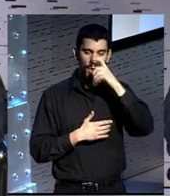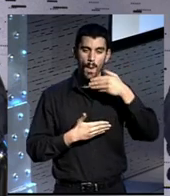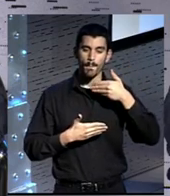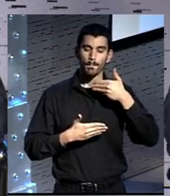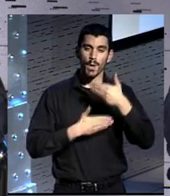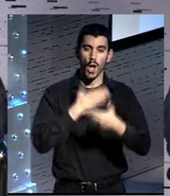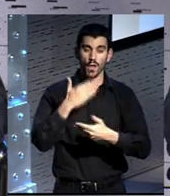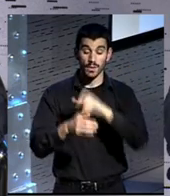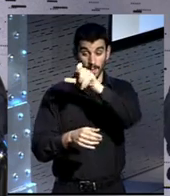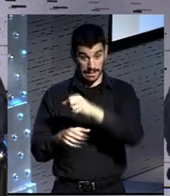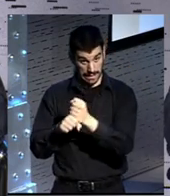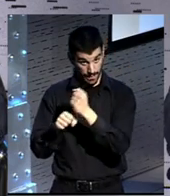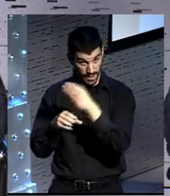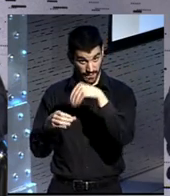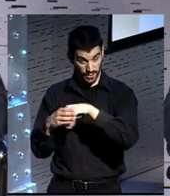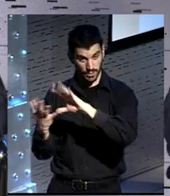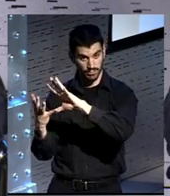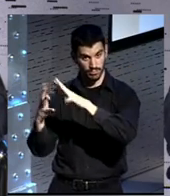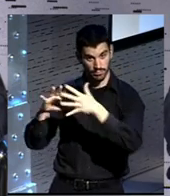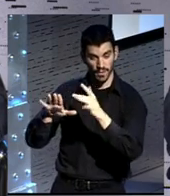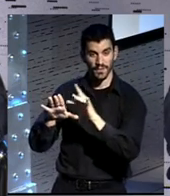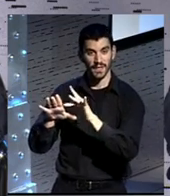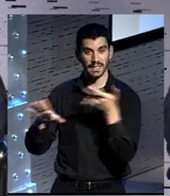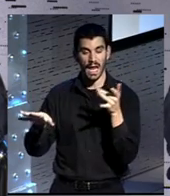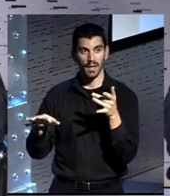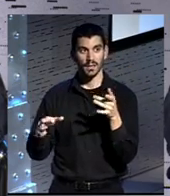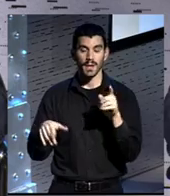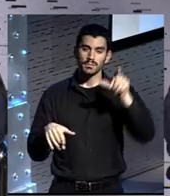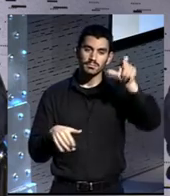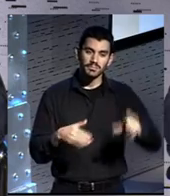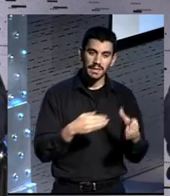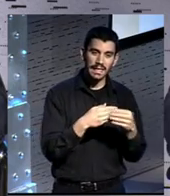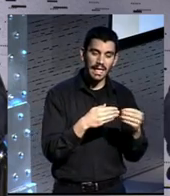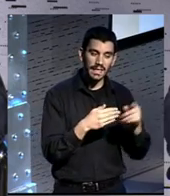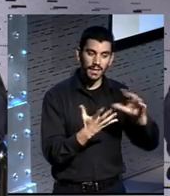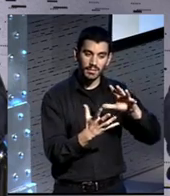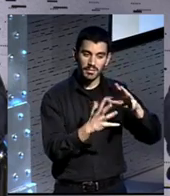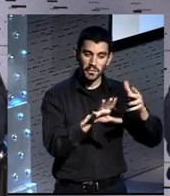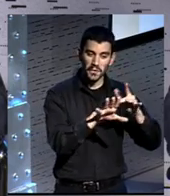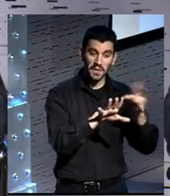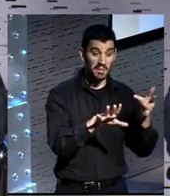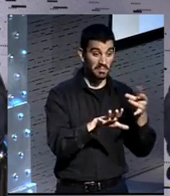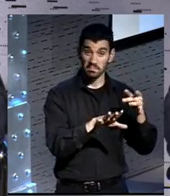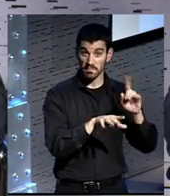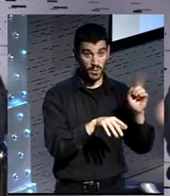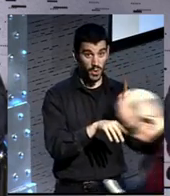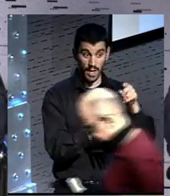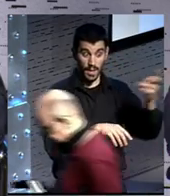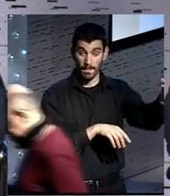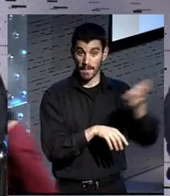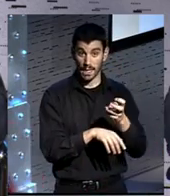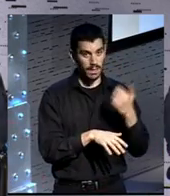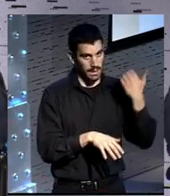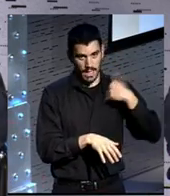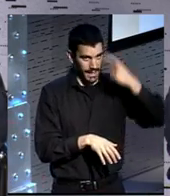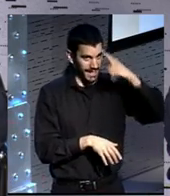empleados en Bankinter. Sin embargo, ahora yo lo que diría es que el cliente viene digitalizado de casa, porque vamos, cuando cuentas algo el cliente ya